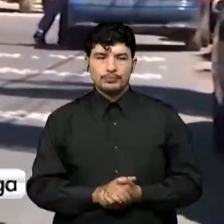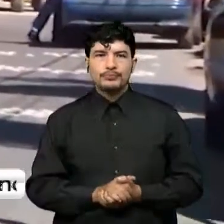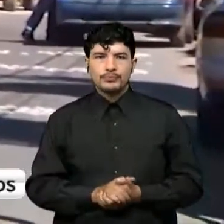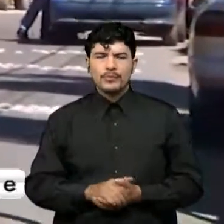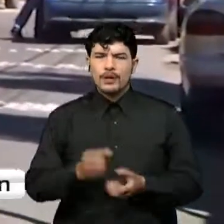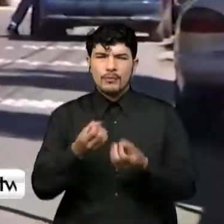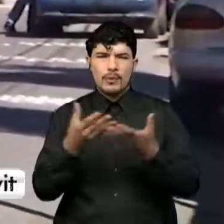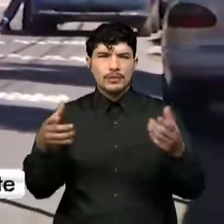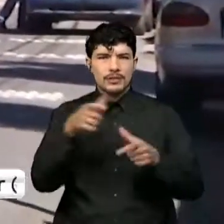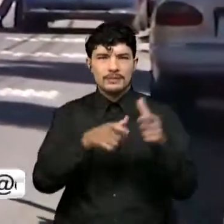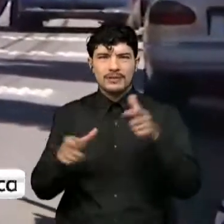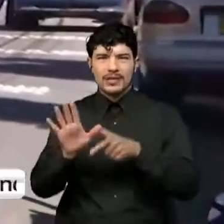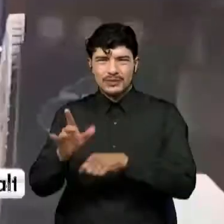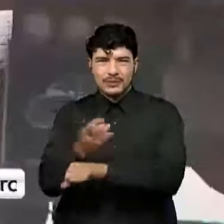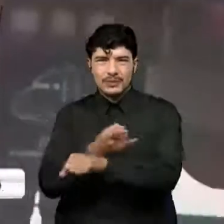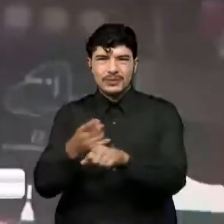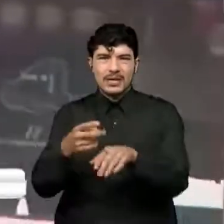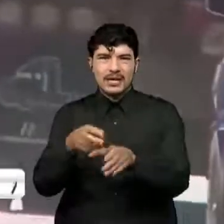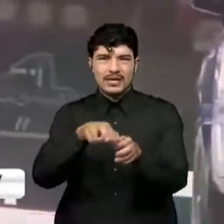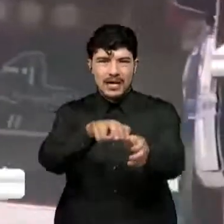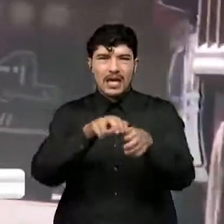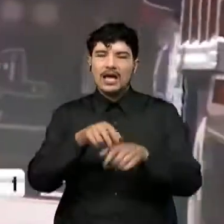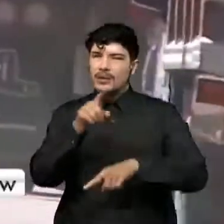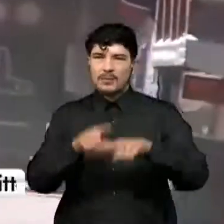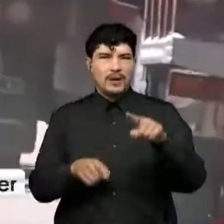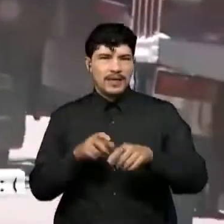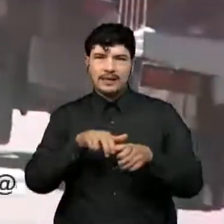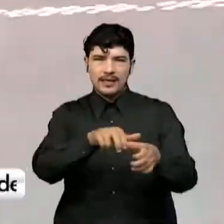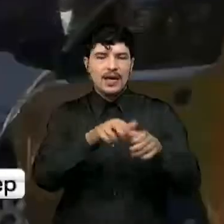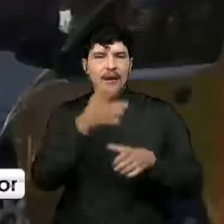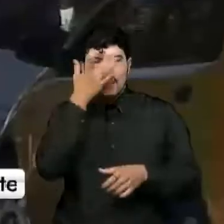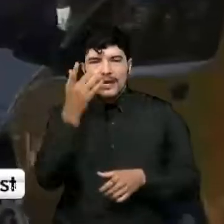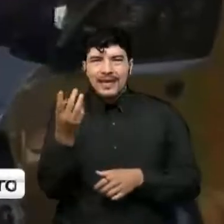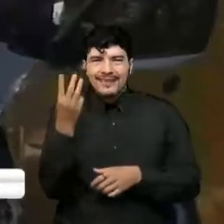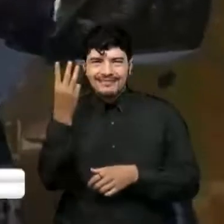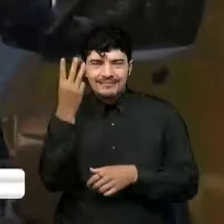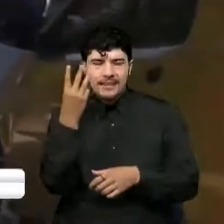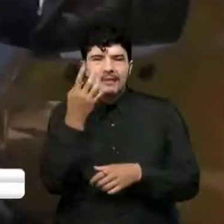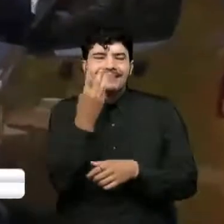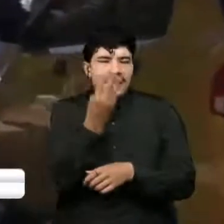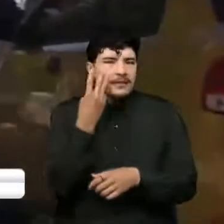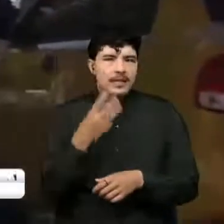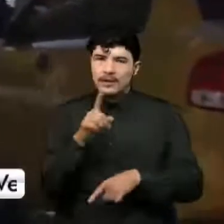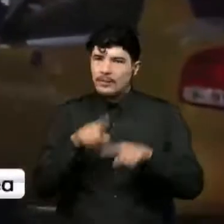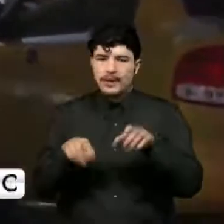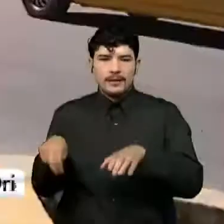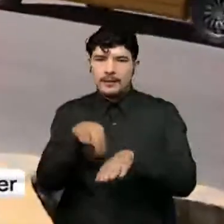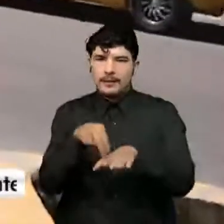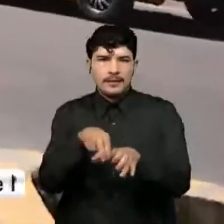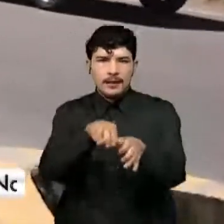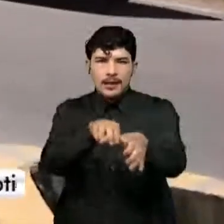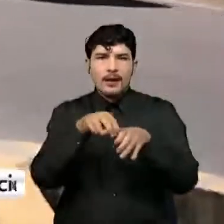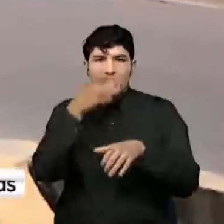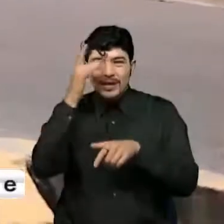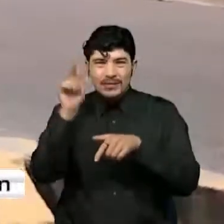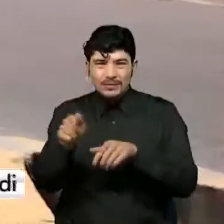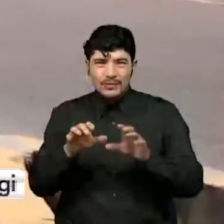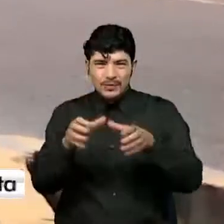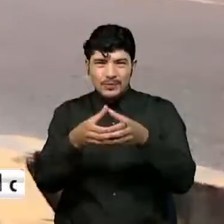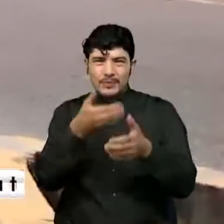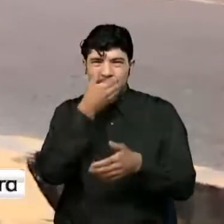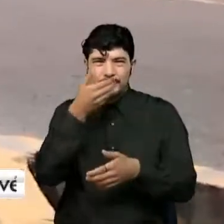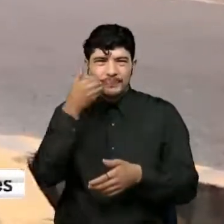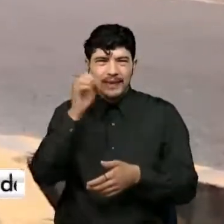cientos de usuarios del transporte no han podido movilizarse durante tres días por el desarrollo del paro armado liderado por él ln y que en esta región del país ha registrado